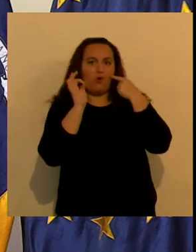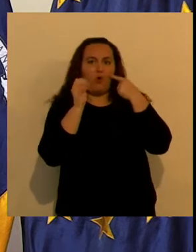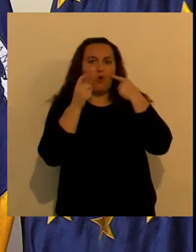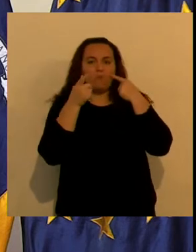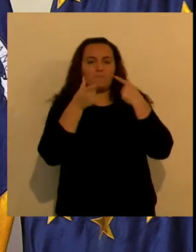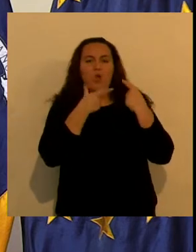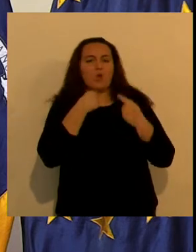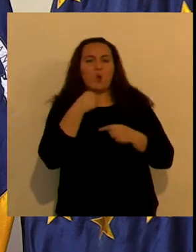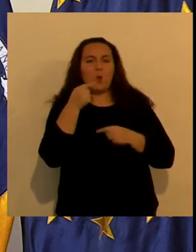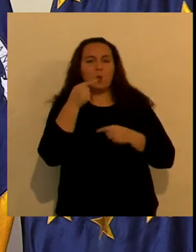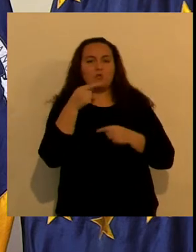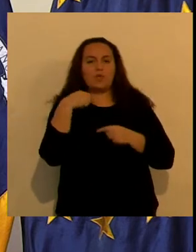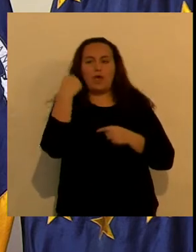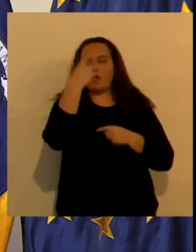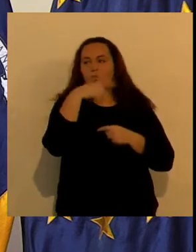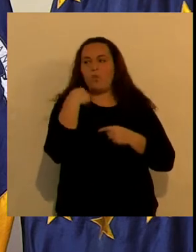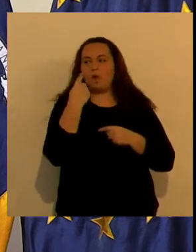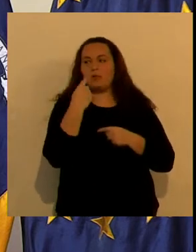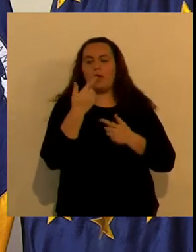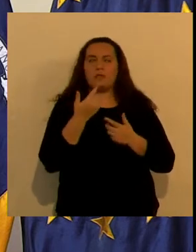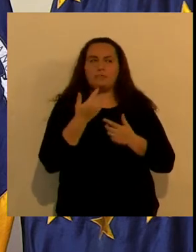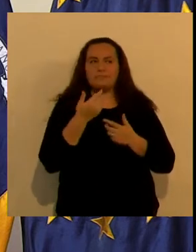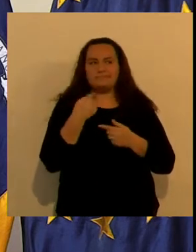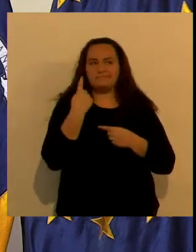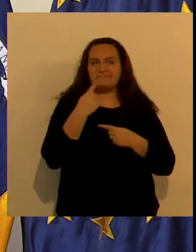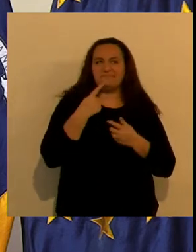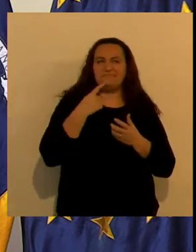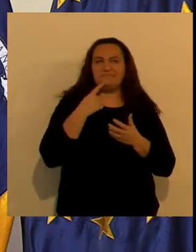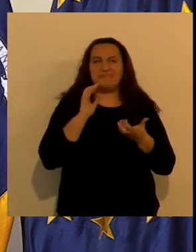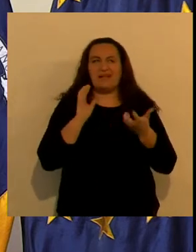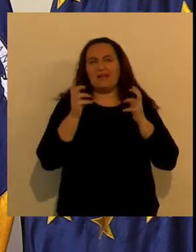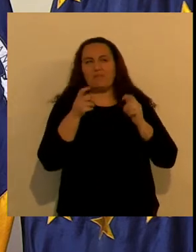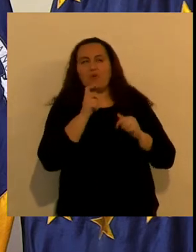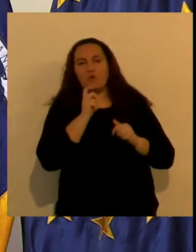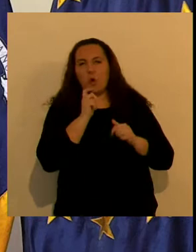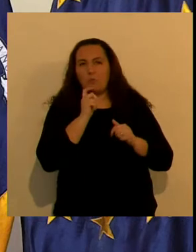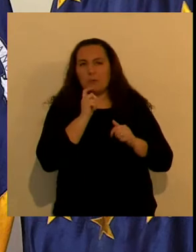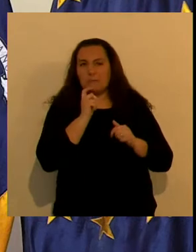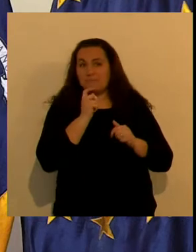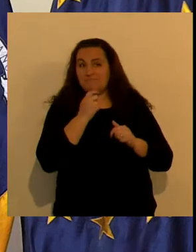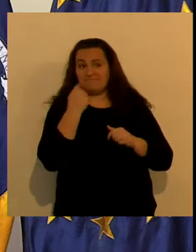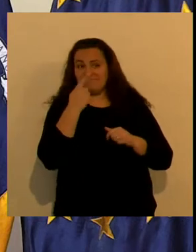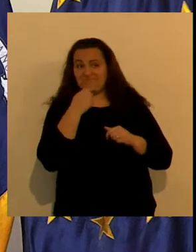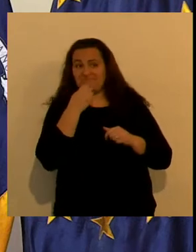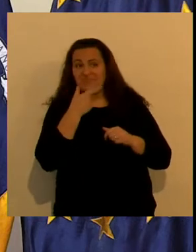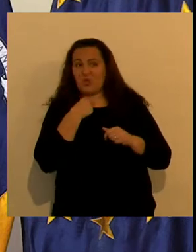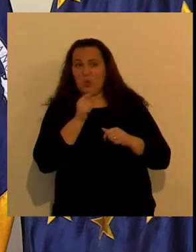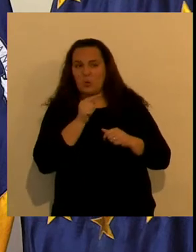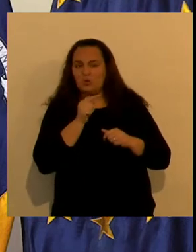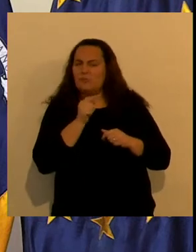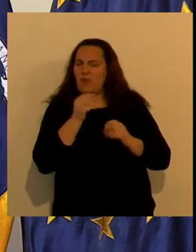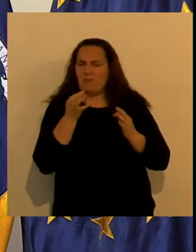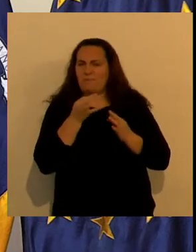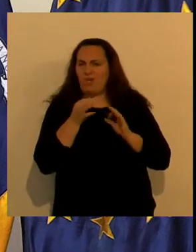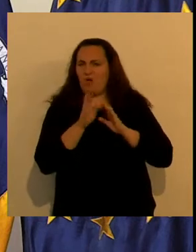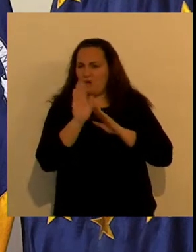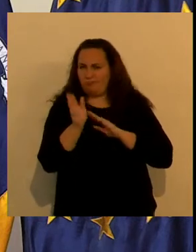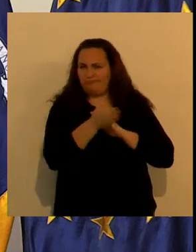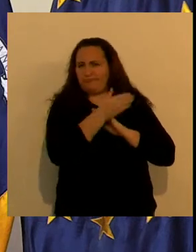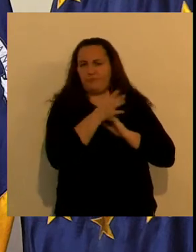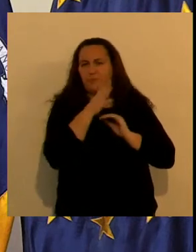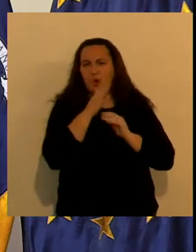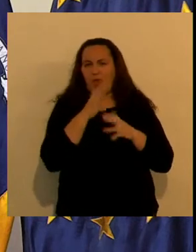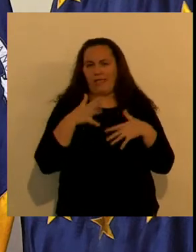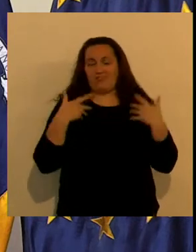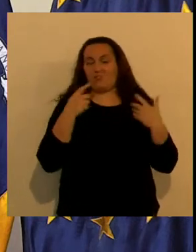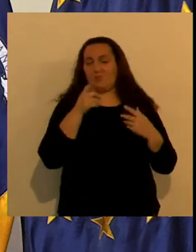idea, se pone así y te das cuenta que no, mejor no seguir con esto porque no le vas a sorprender nada. Pero en